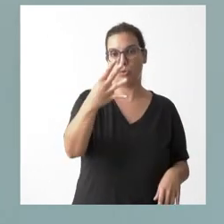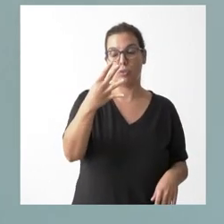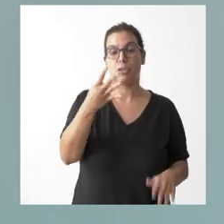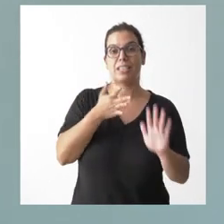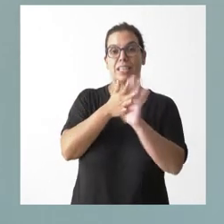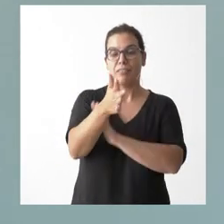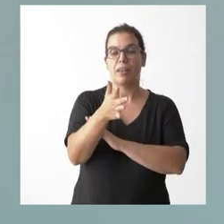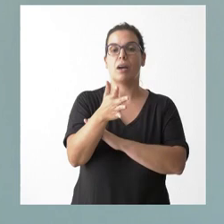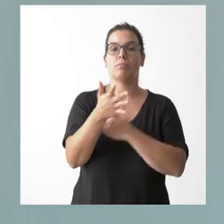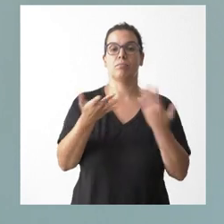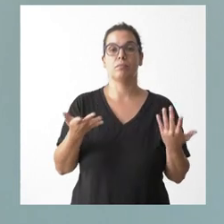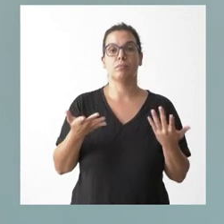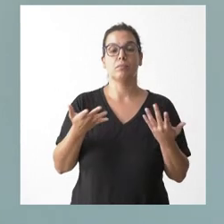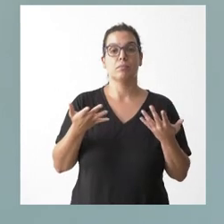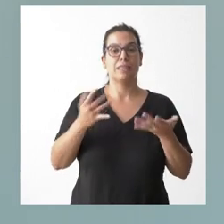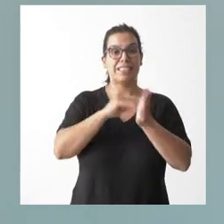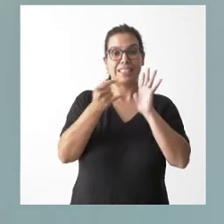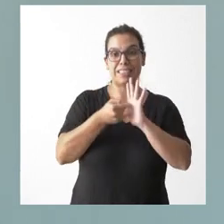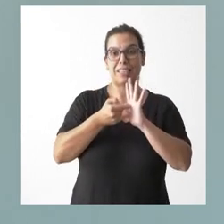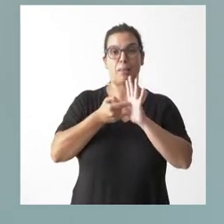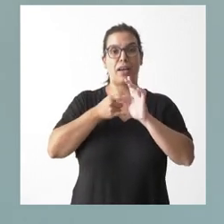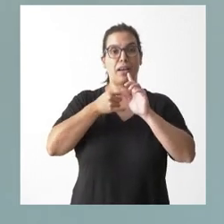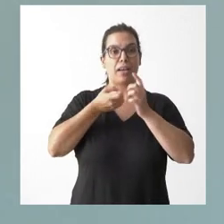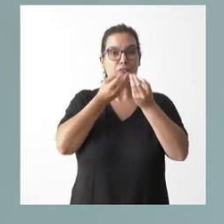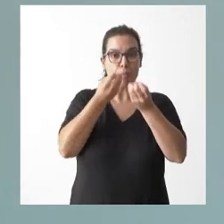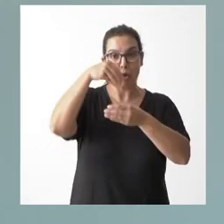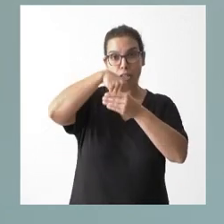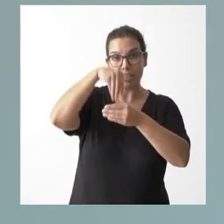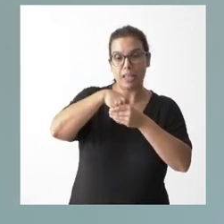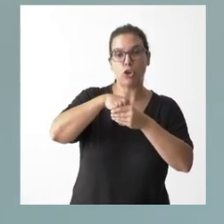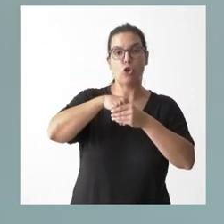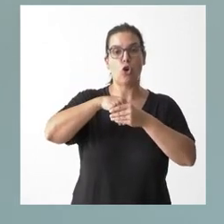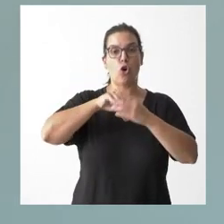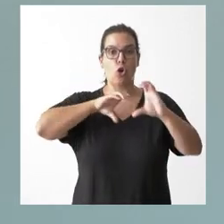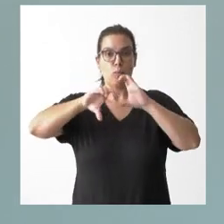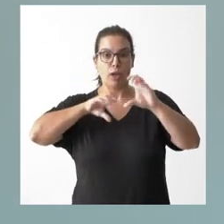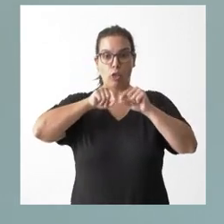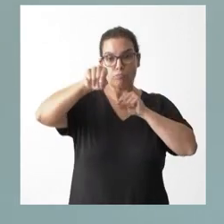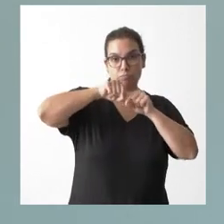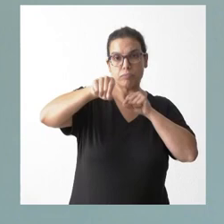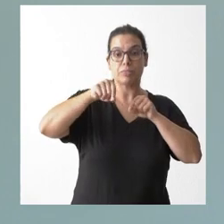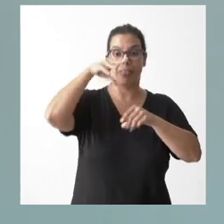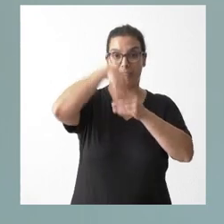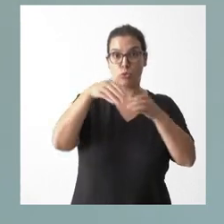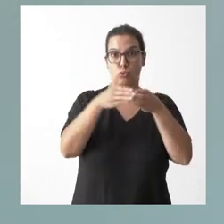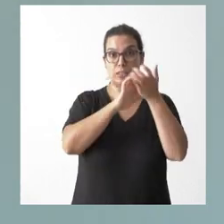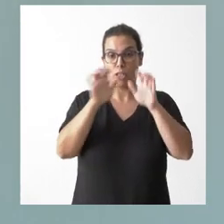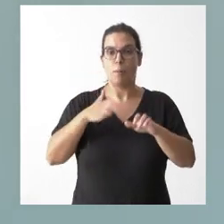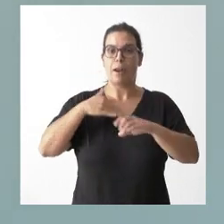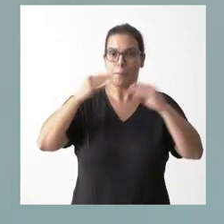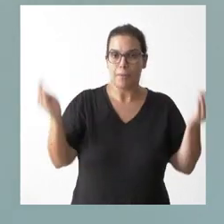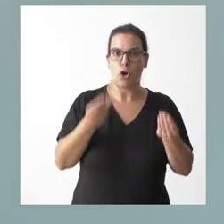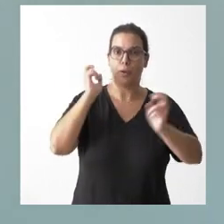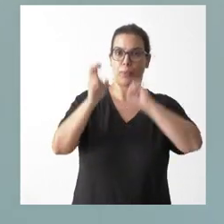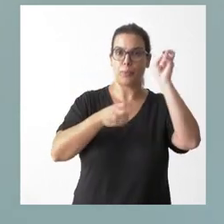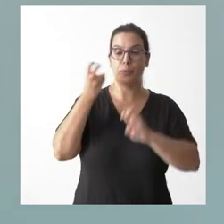de la mejora de todos estos sistemas de información internos y de telecomunicación en el caso de la Junta de Castilla y León, de adaptar